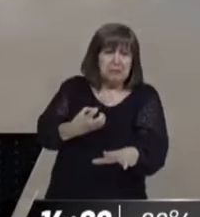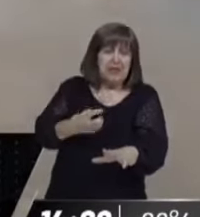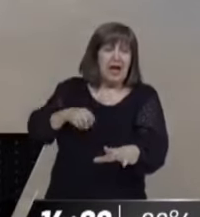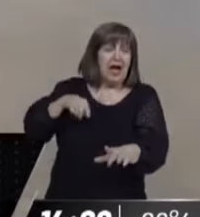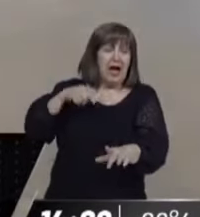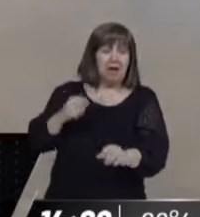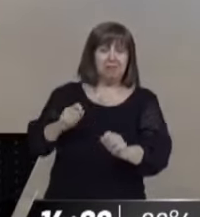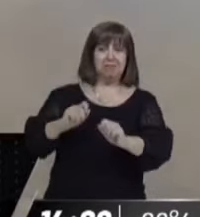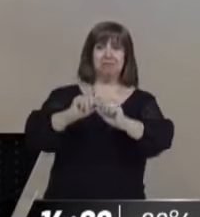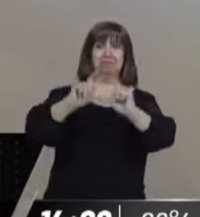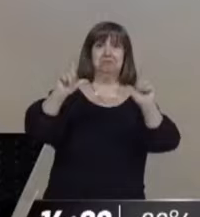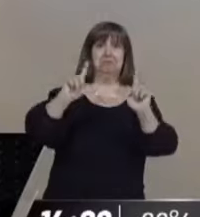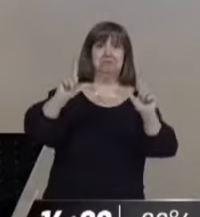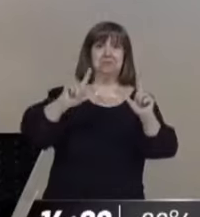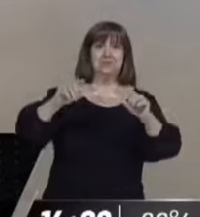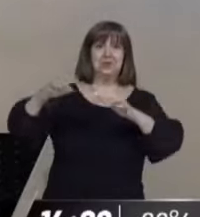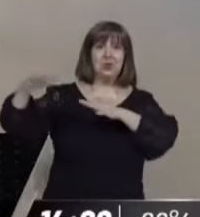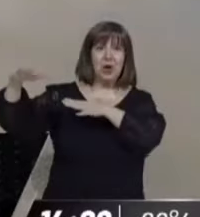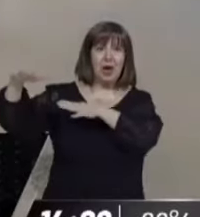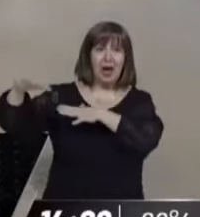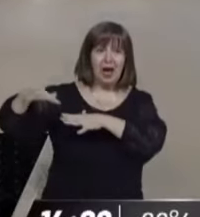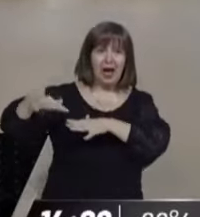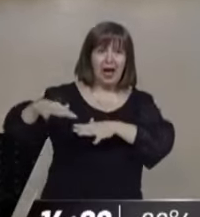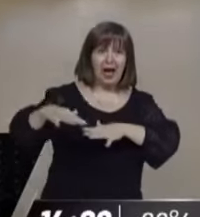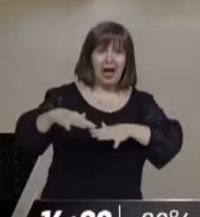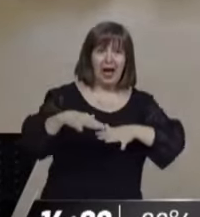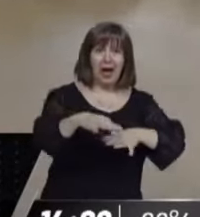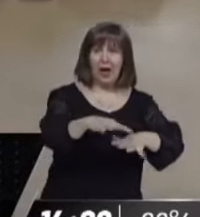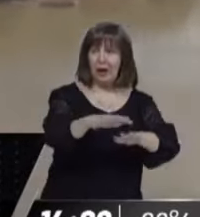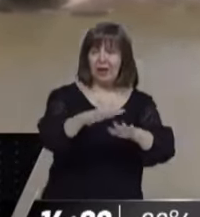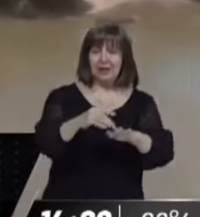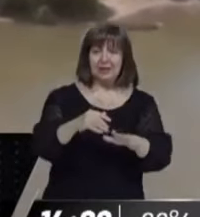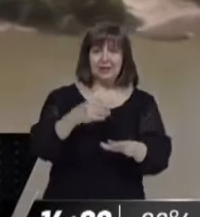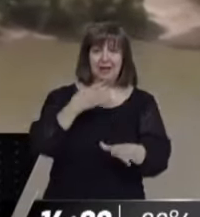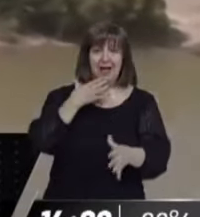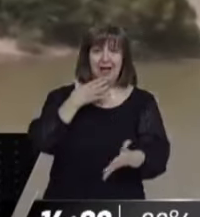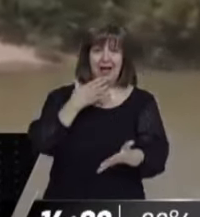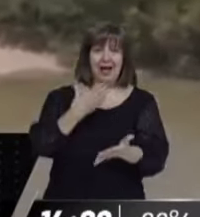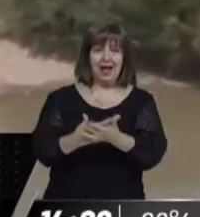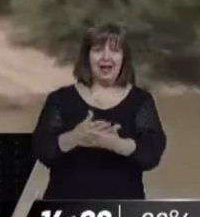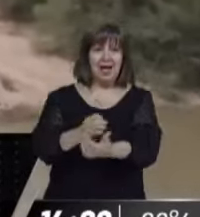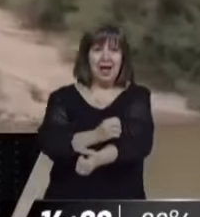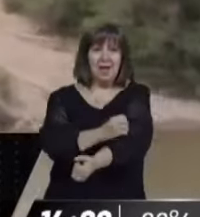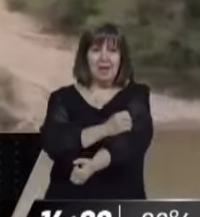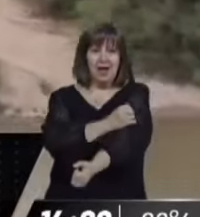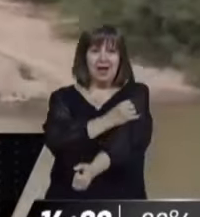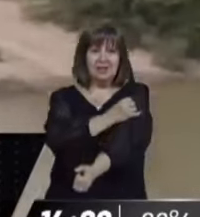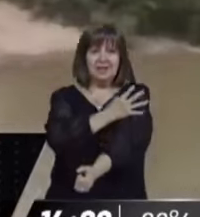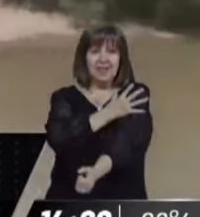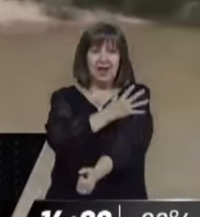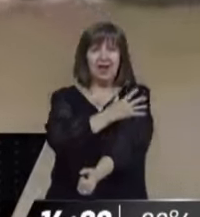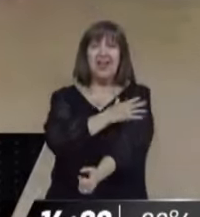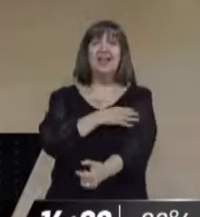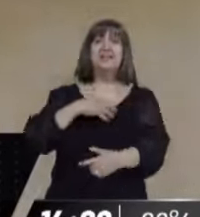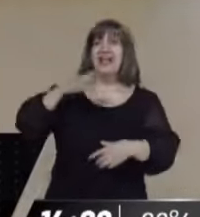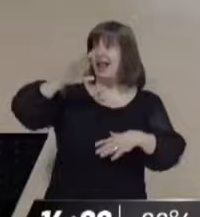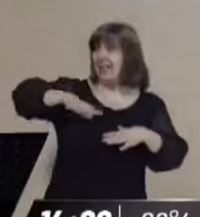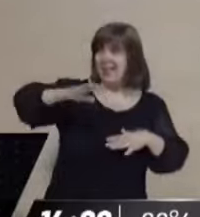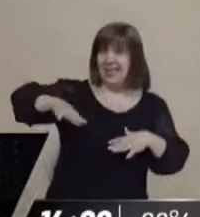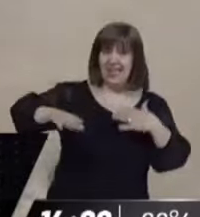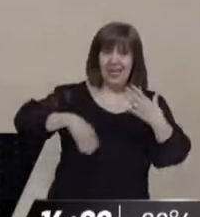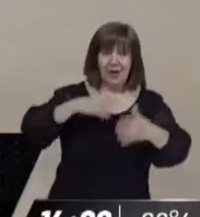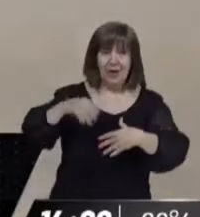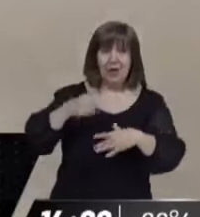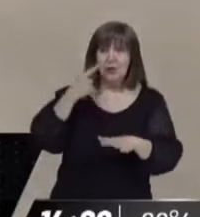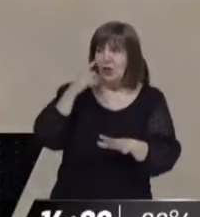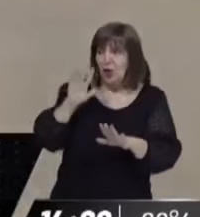mira que se vino con su mate y demás a contemplar. Claro que sí, no, es una emoción y veíamos a los chicos que ahí se están bañando, que les decíamos, chicos,